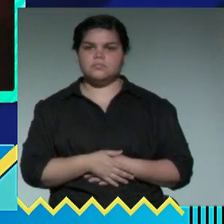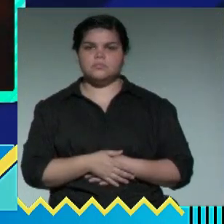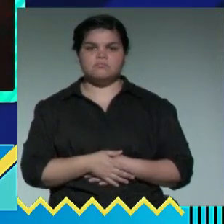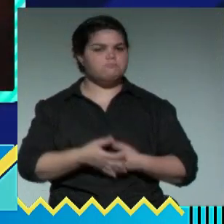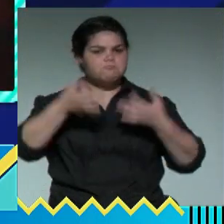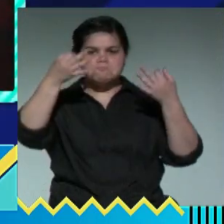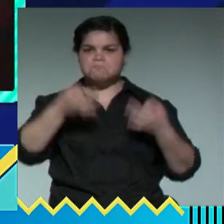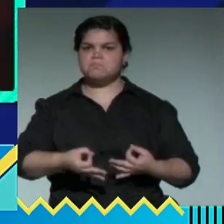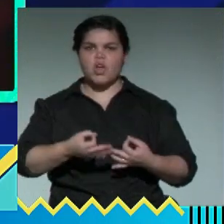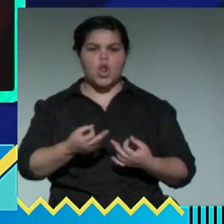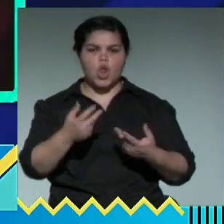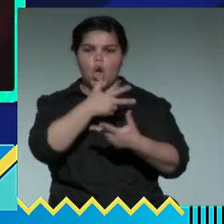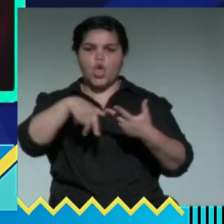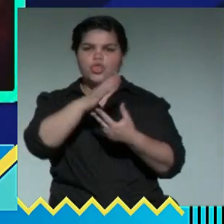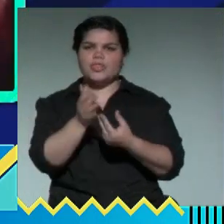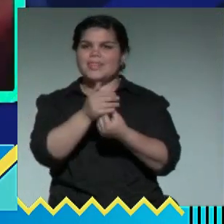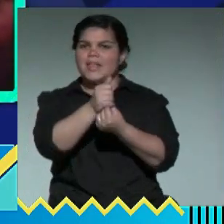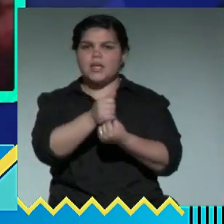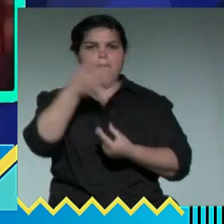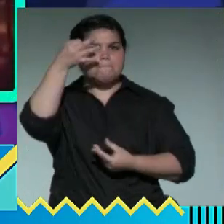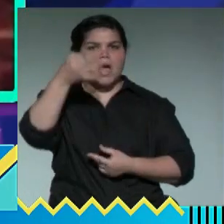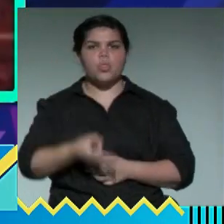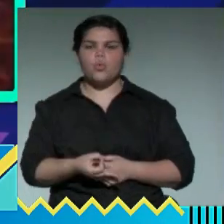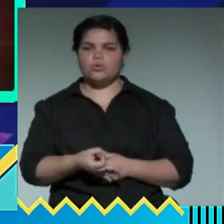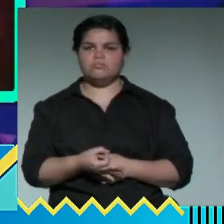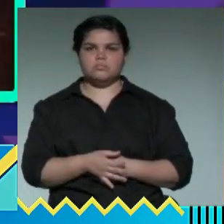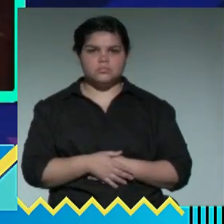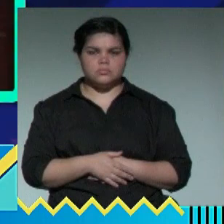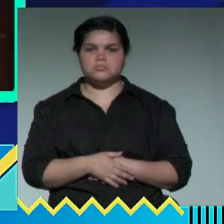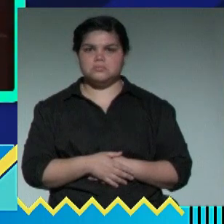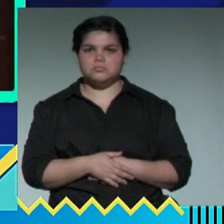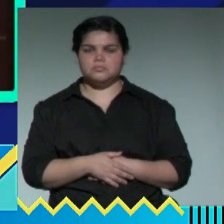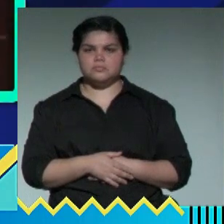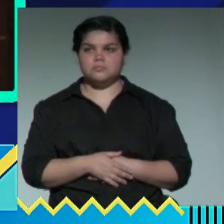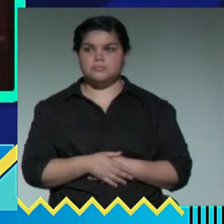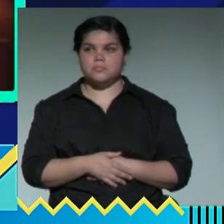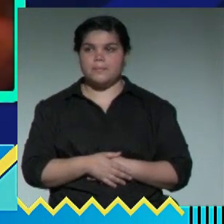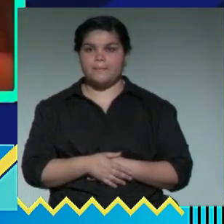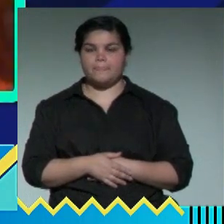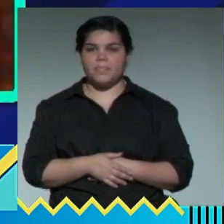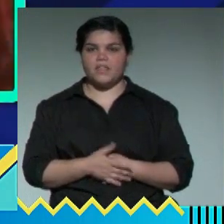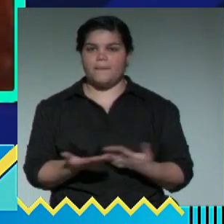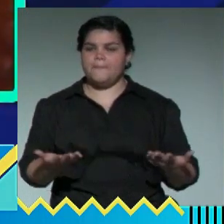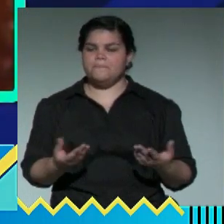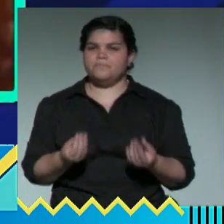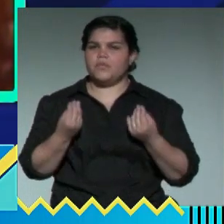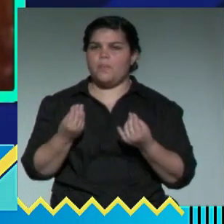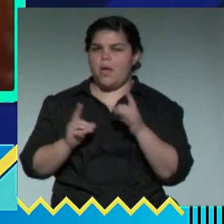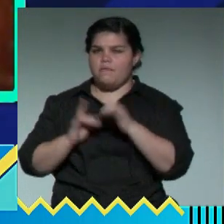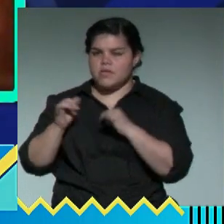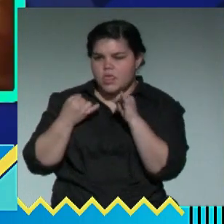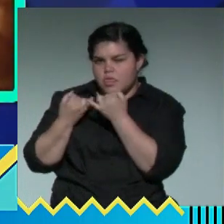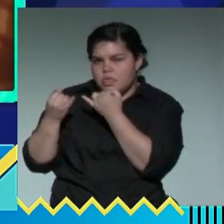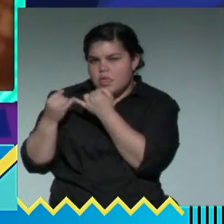maduro. Bien. ¿Y cuánto cero inmadurez, por decirte de algún modo así. Bien, ¿y cuánto de lo que se decía por fuera de la relación que había